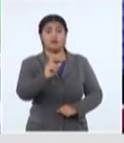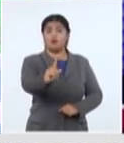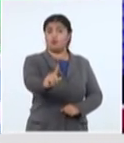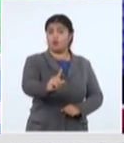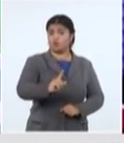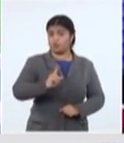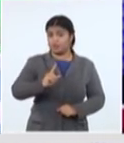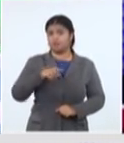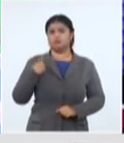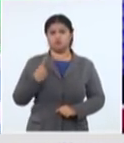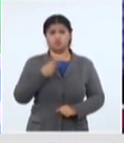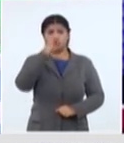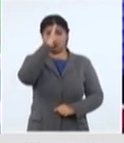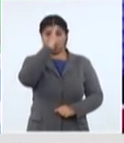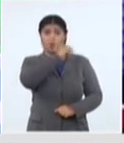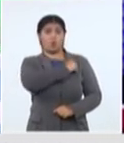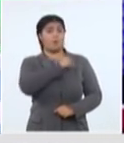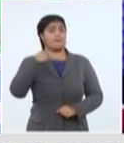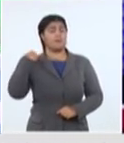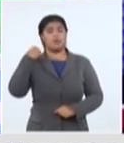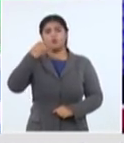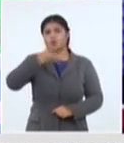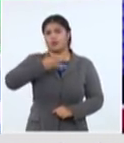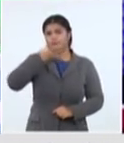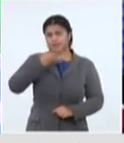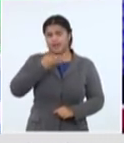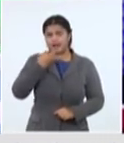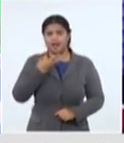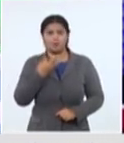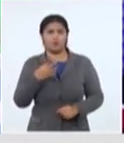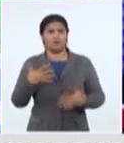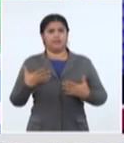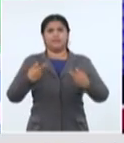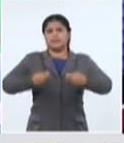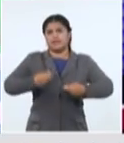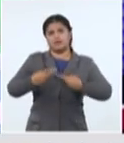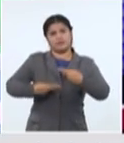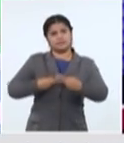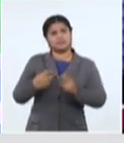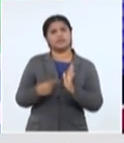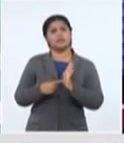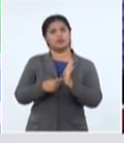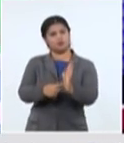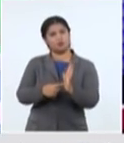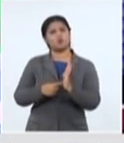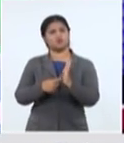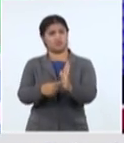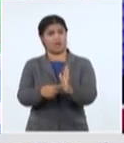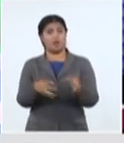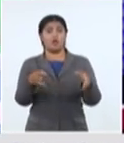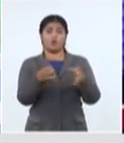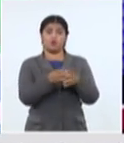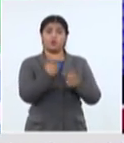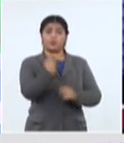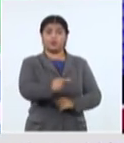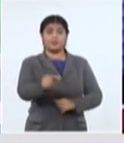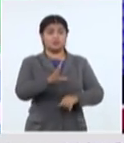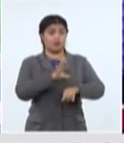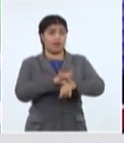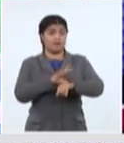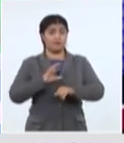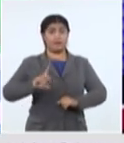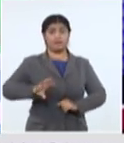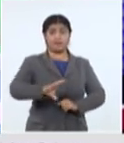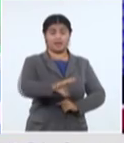impronta ha desarrollado incluso miedos específicos como miedo al contagio, miedo incluso a